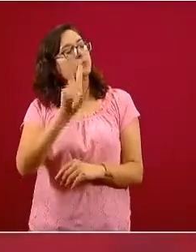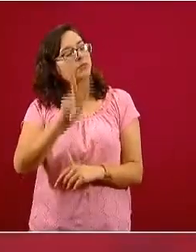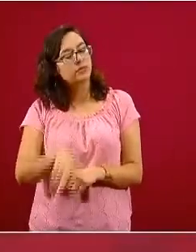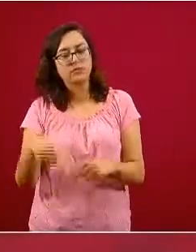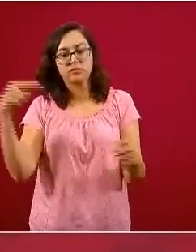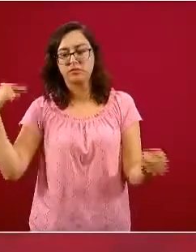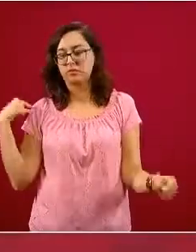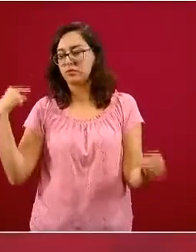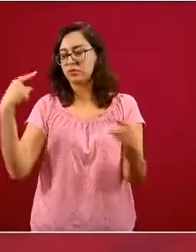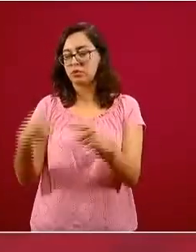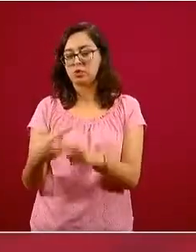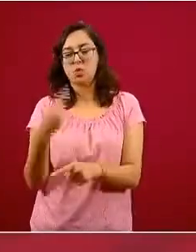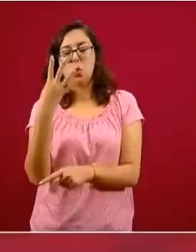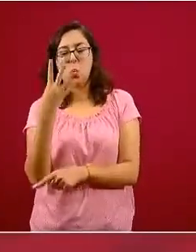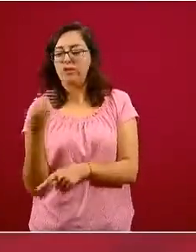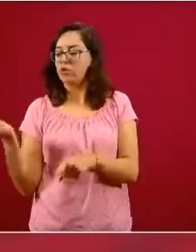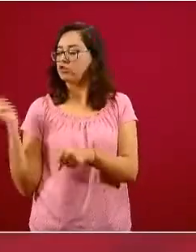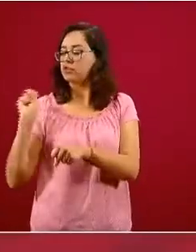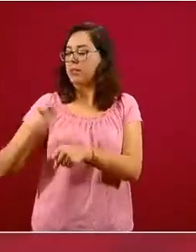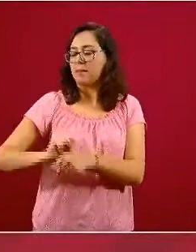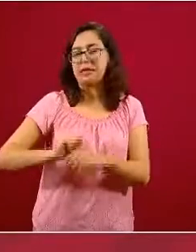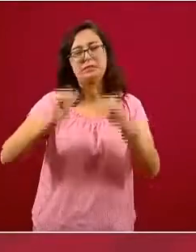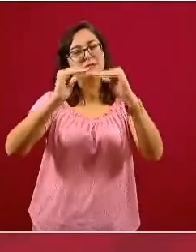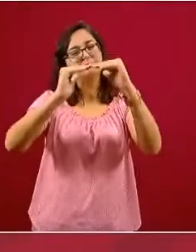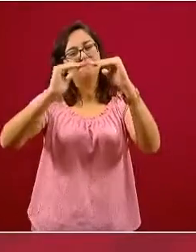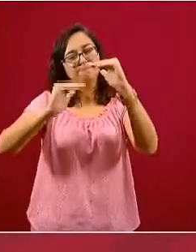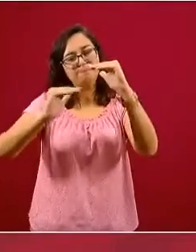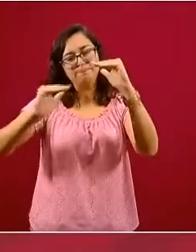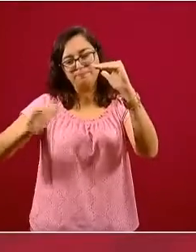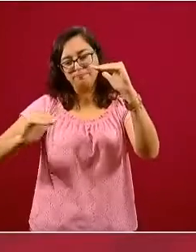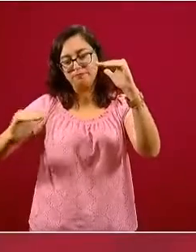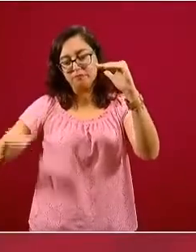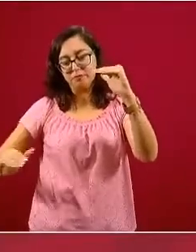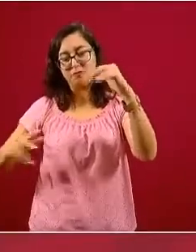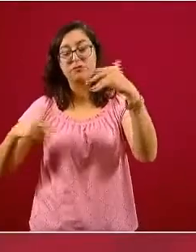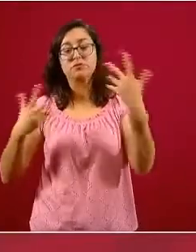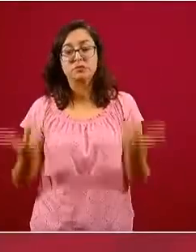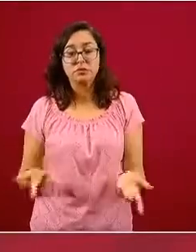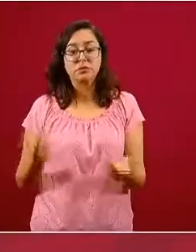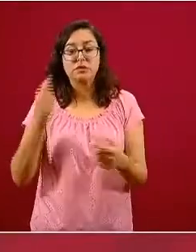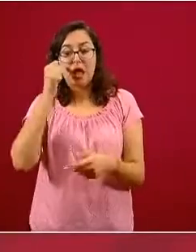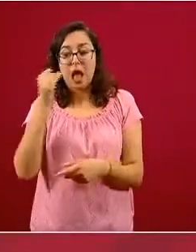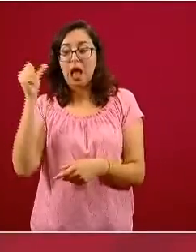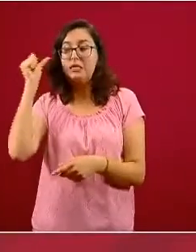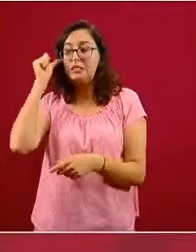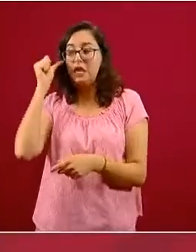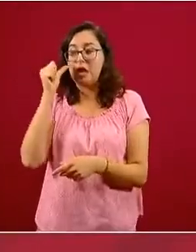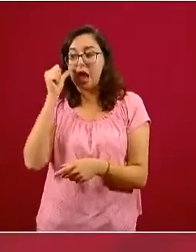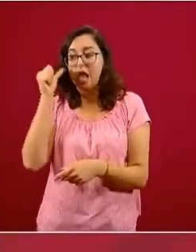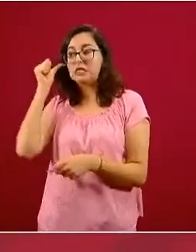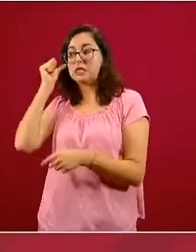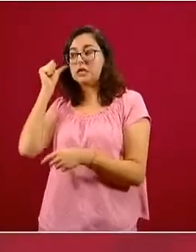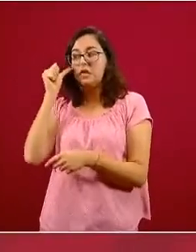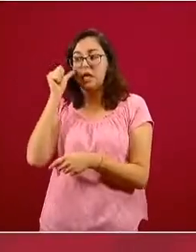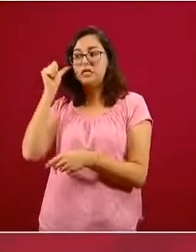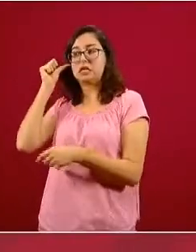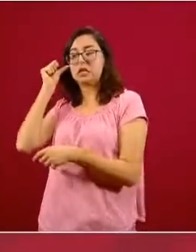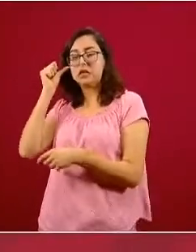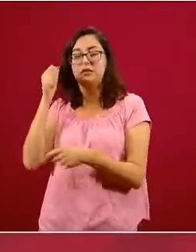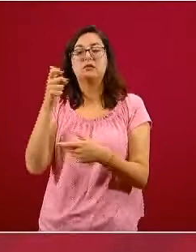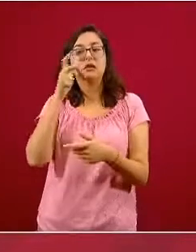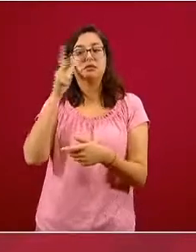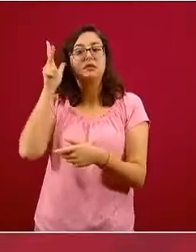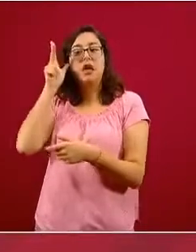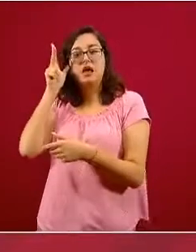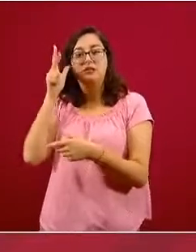con descenso en el número de casos. Los casos que se presentan hoy son menos que los que se presentaron el día previo. Este